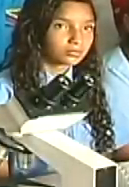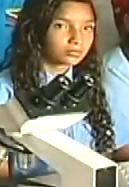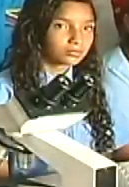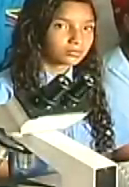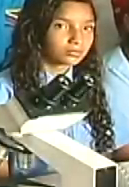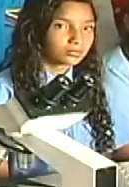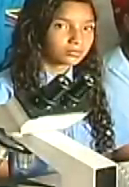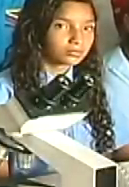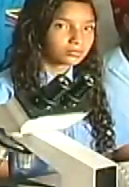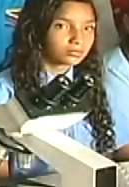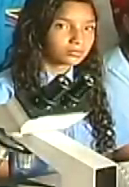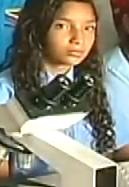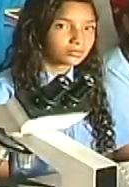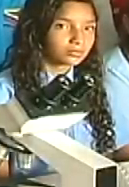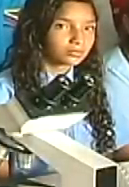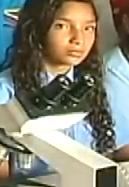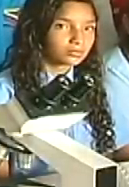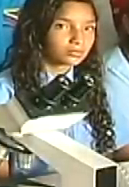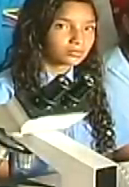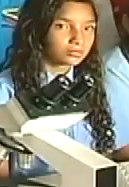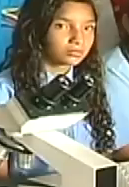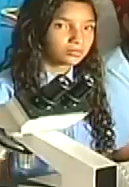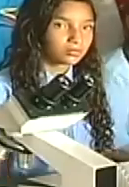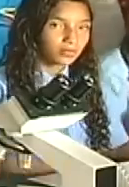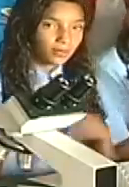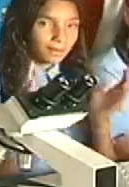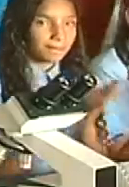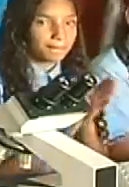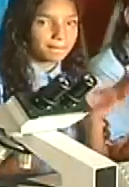lo prometió y lo cumplió